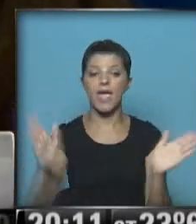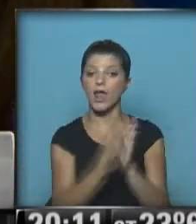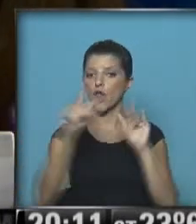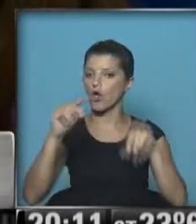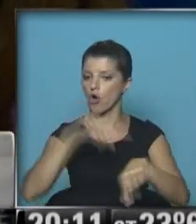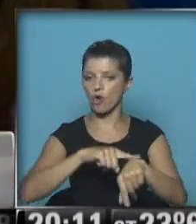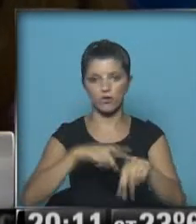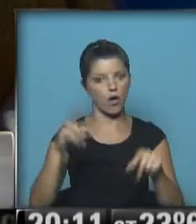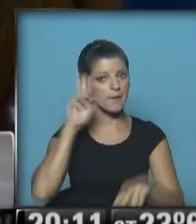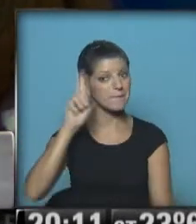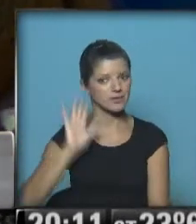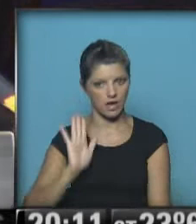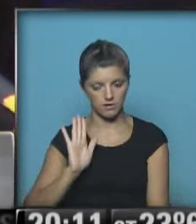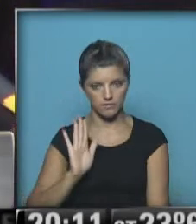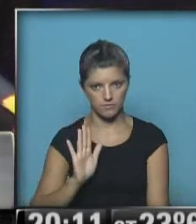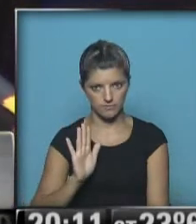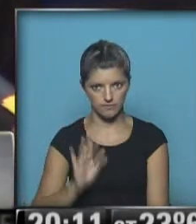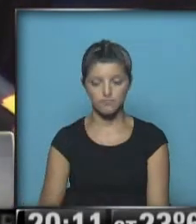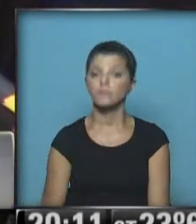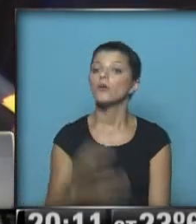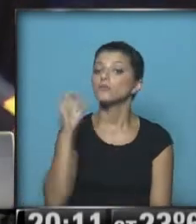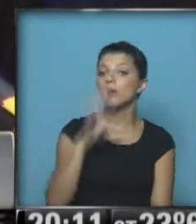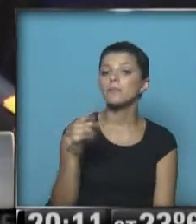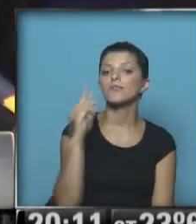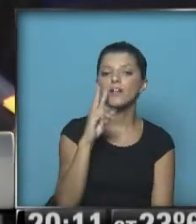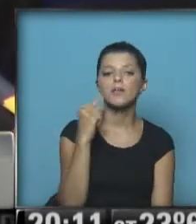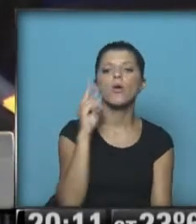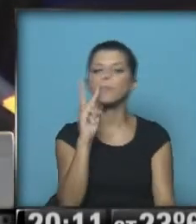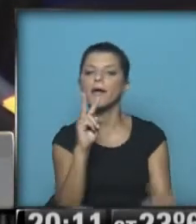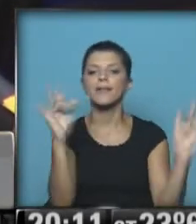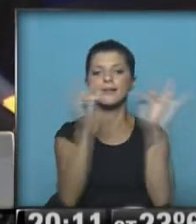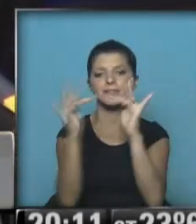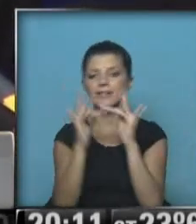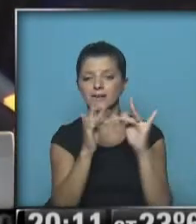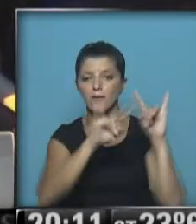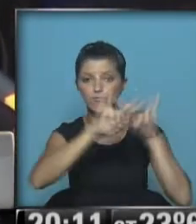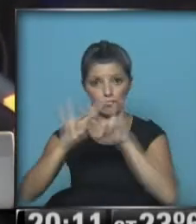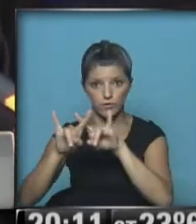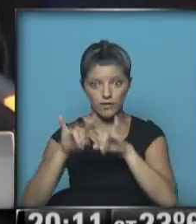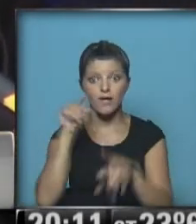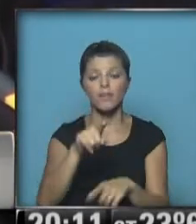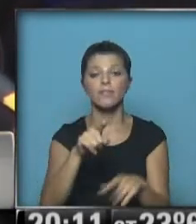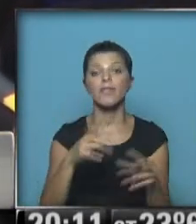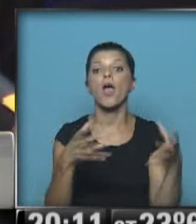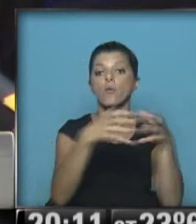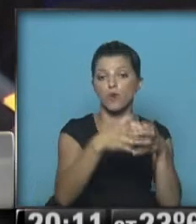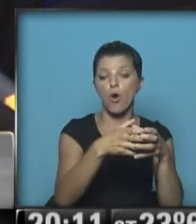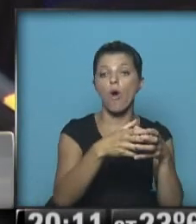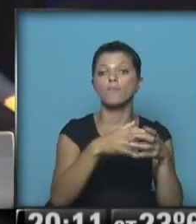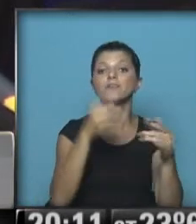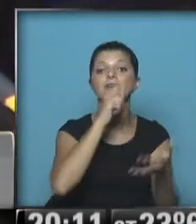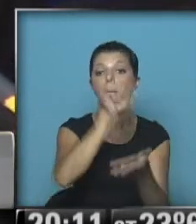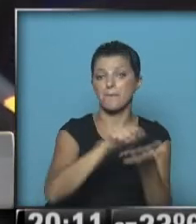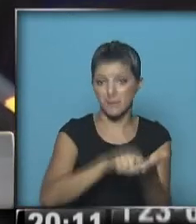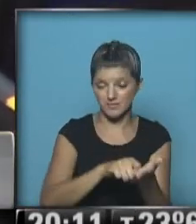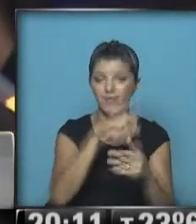basta con consultar los sitios web de las oficinas de prensa y difusión del